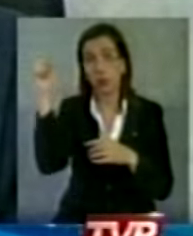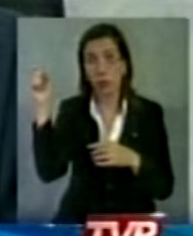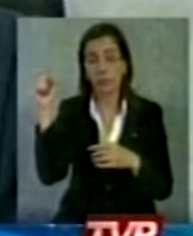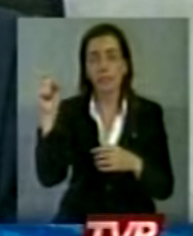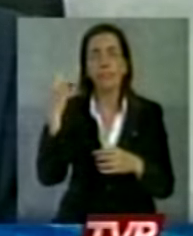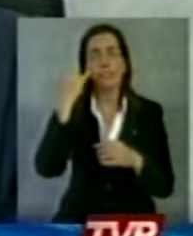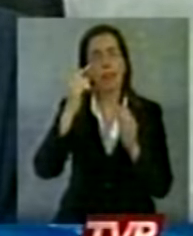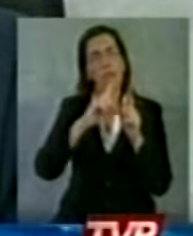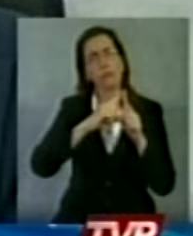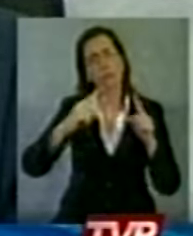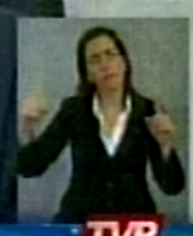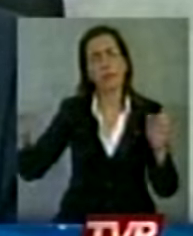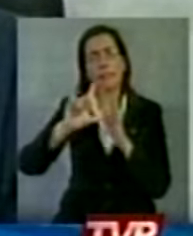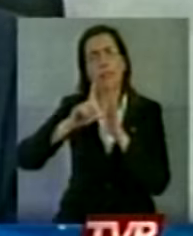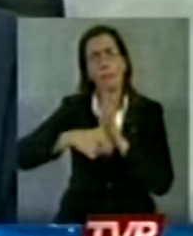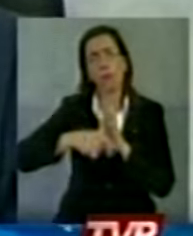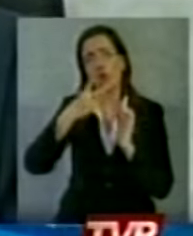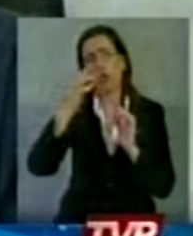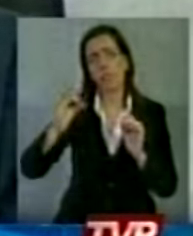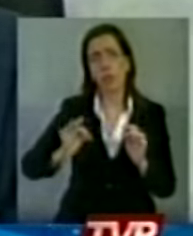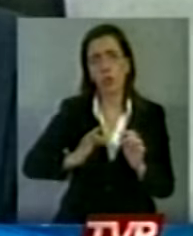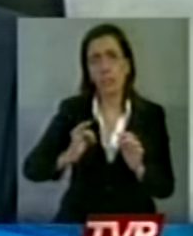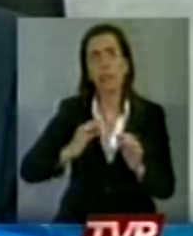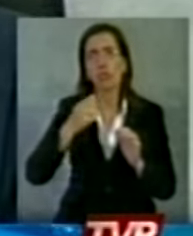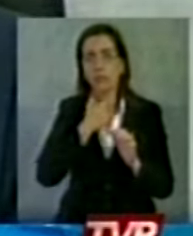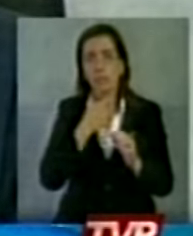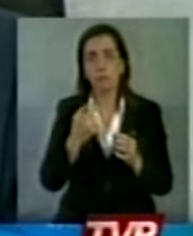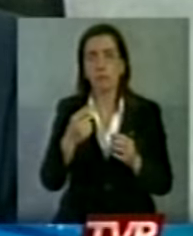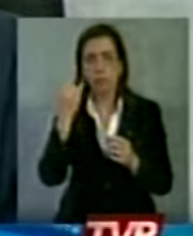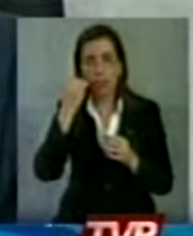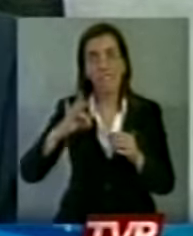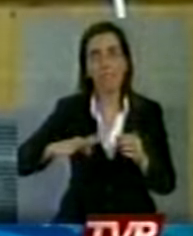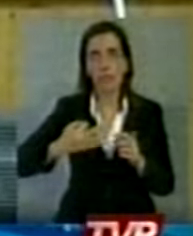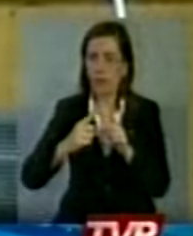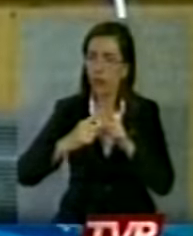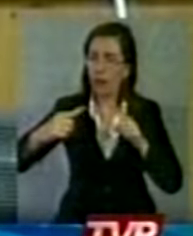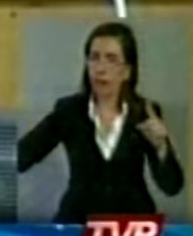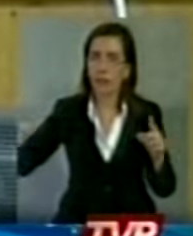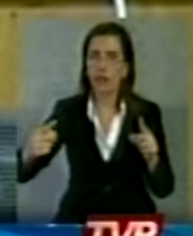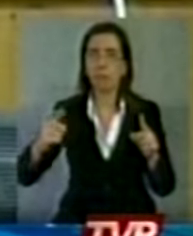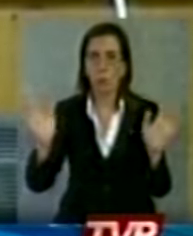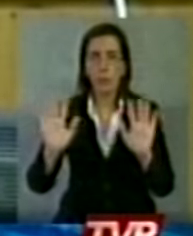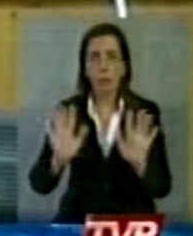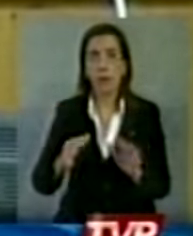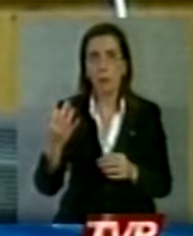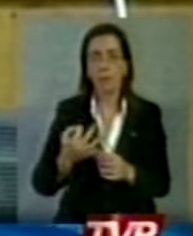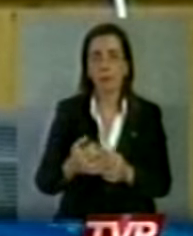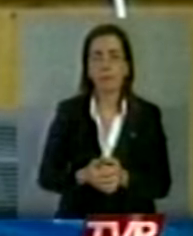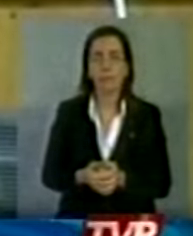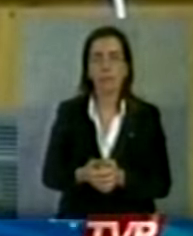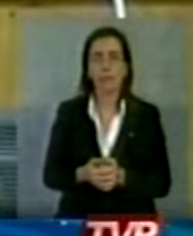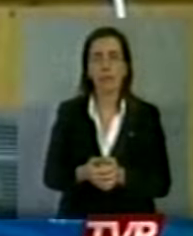de estos 200 años de vida logramos diseñar y construir. Contornos y